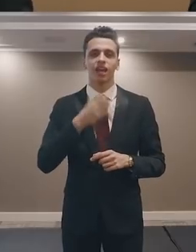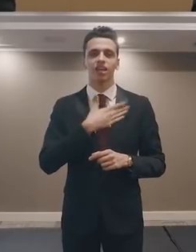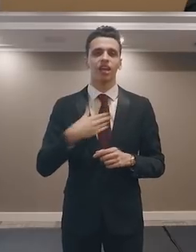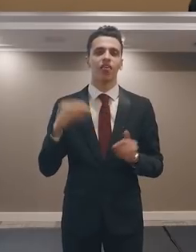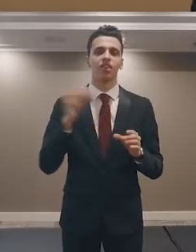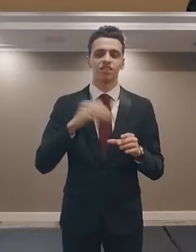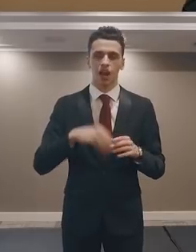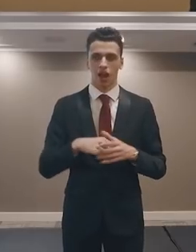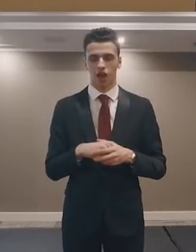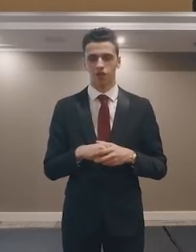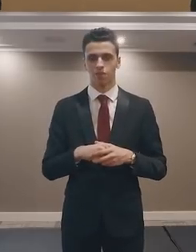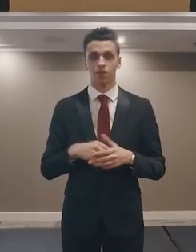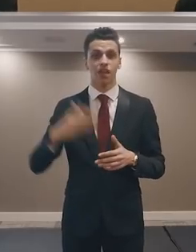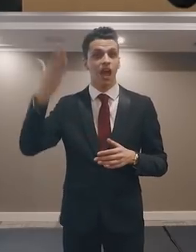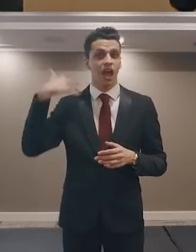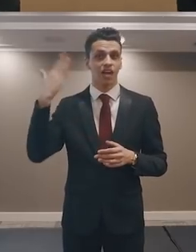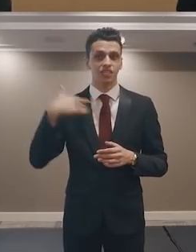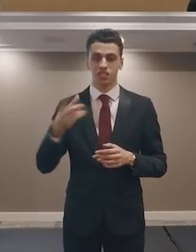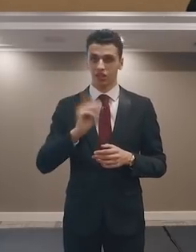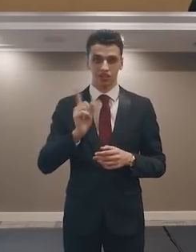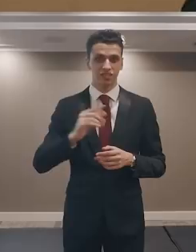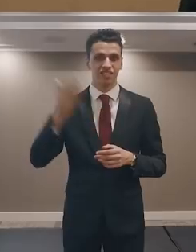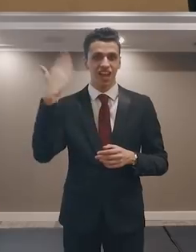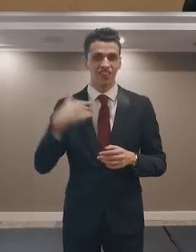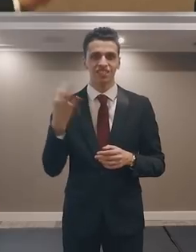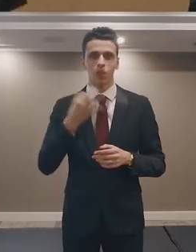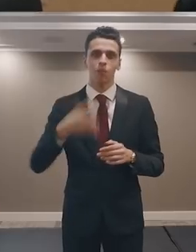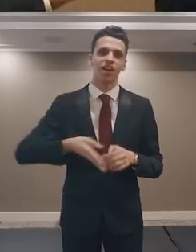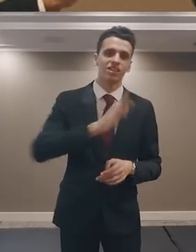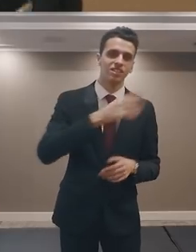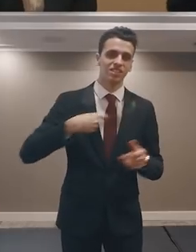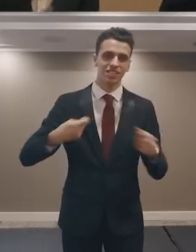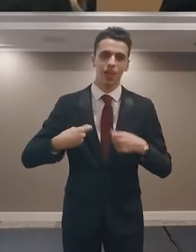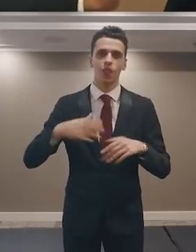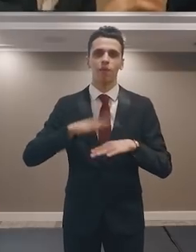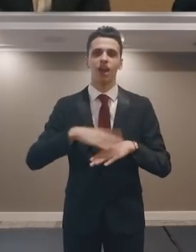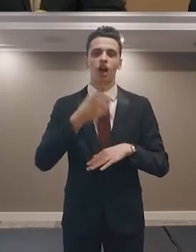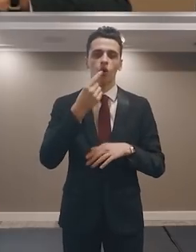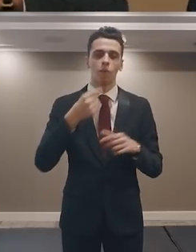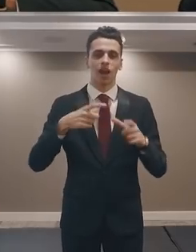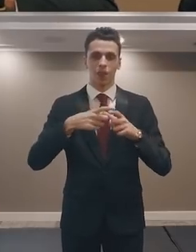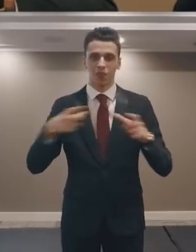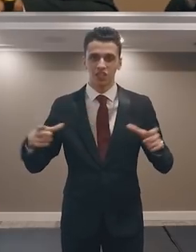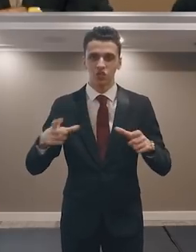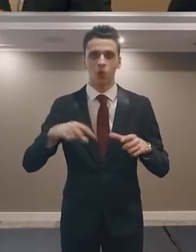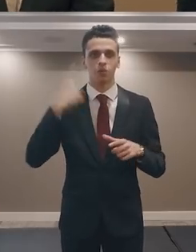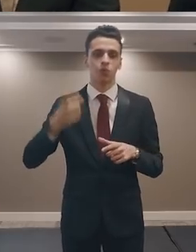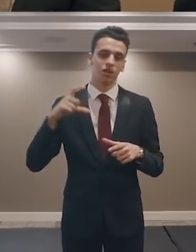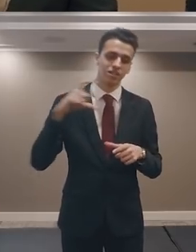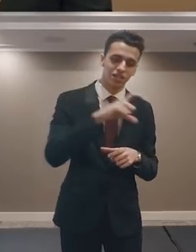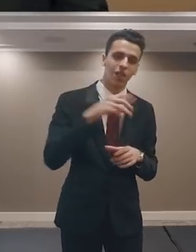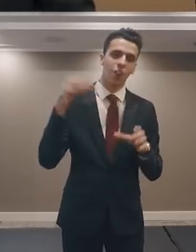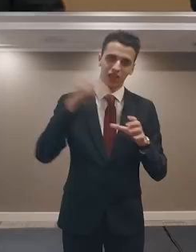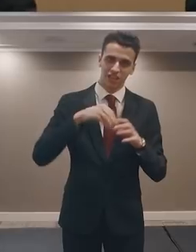hacíamos esperar al lunes para ir a comprar el cd o el compact disc para descargarte esa aplicación o ese juego lo pones en ordenador ocho años esperando y después